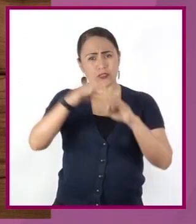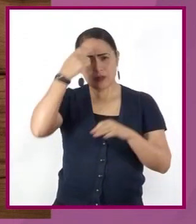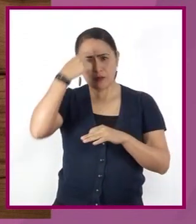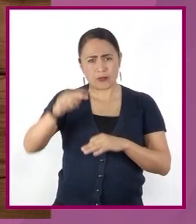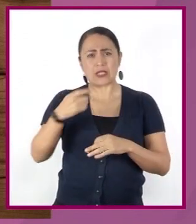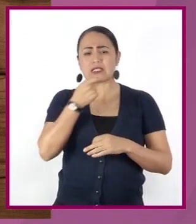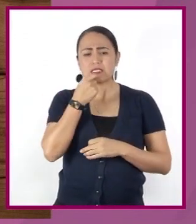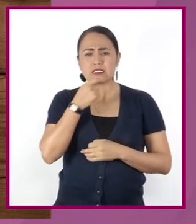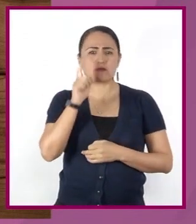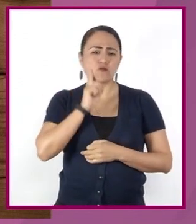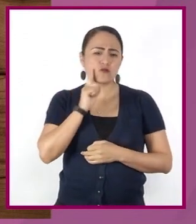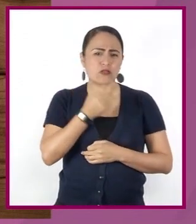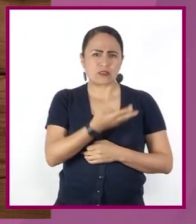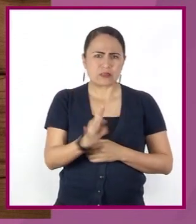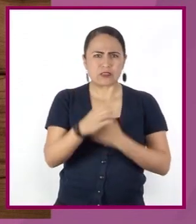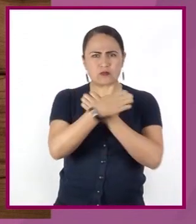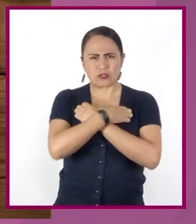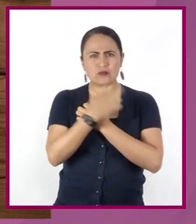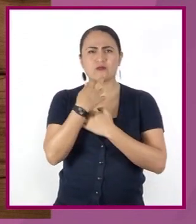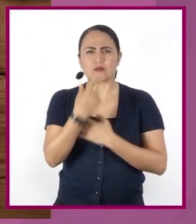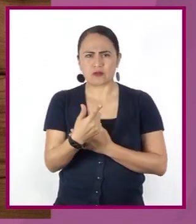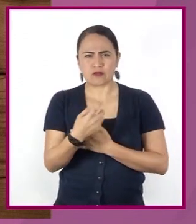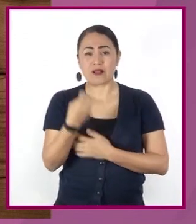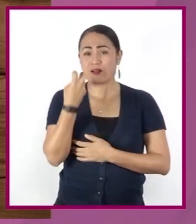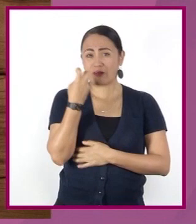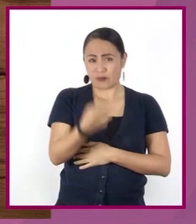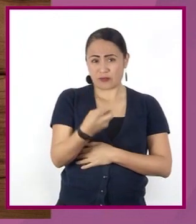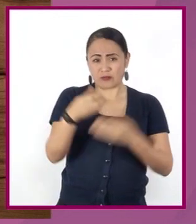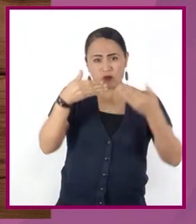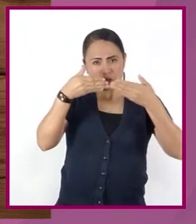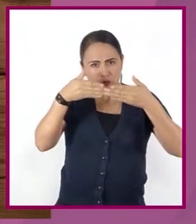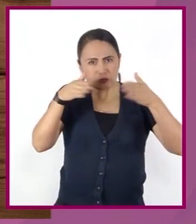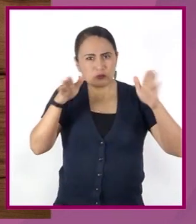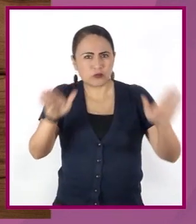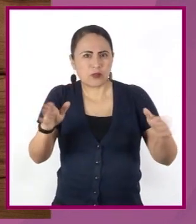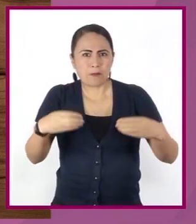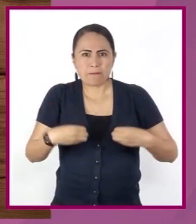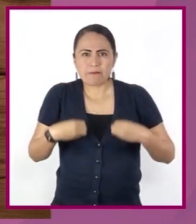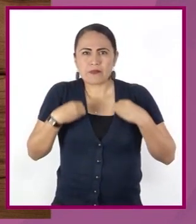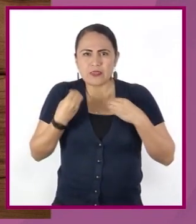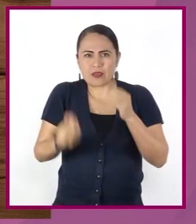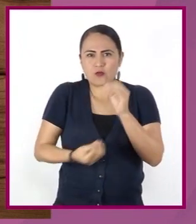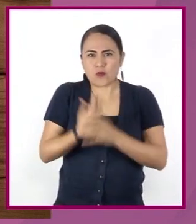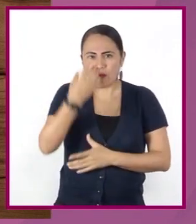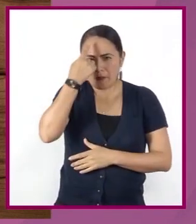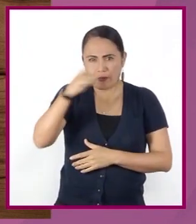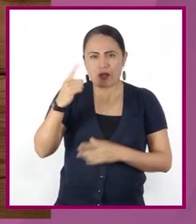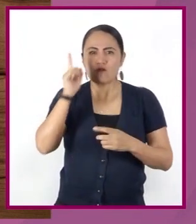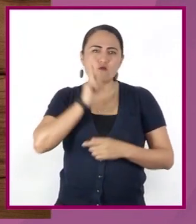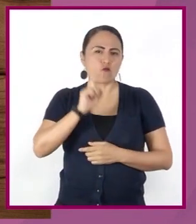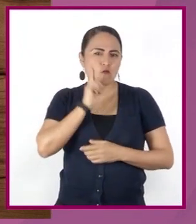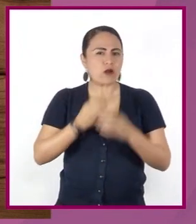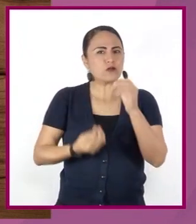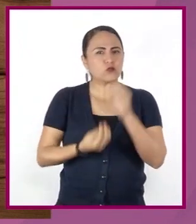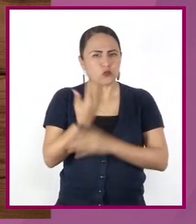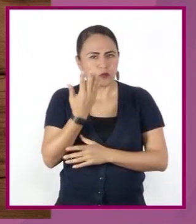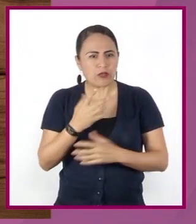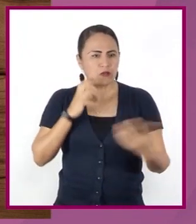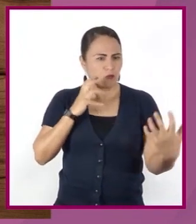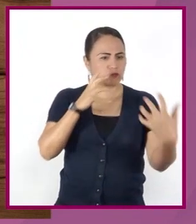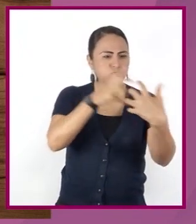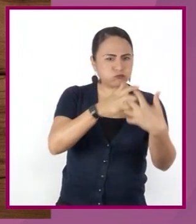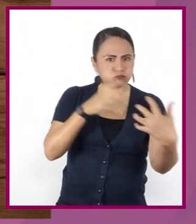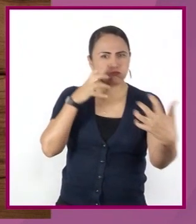de las niñas. Con estas acciones se abrió ante ellas una vida nueva para mujeres nuevas que debían adaptarse a